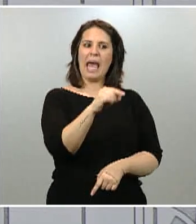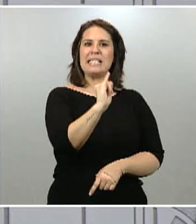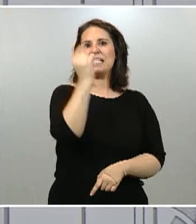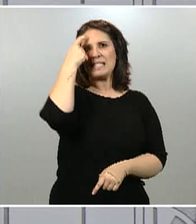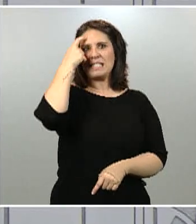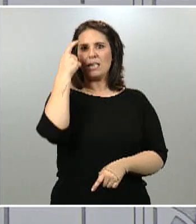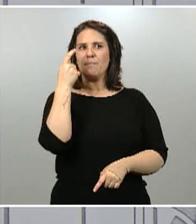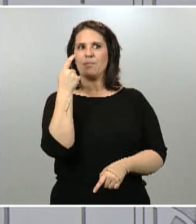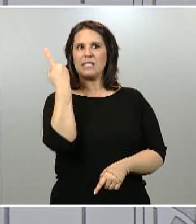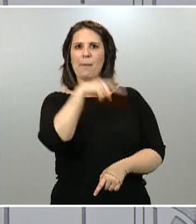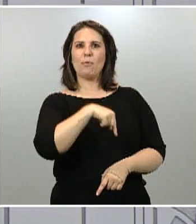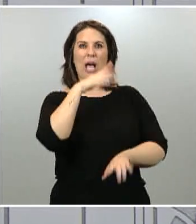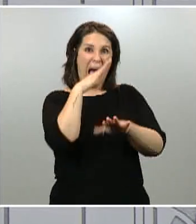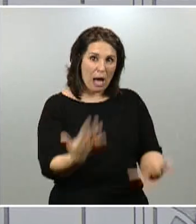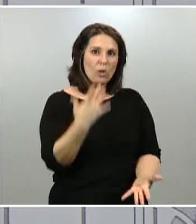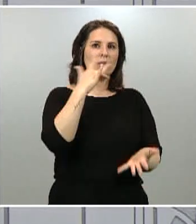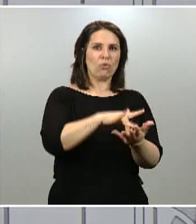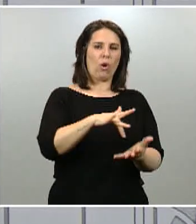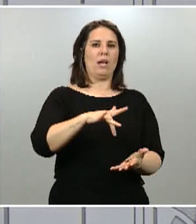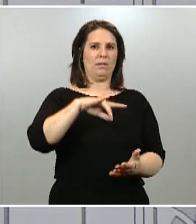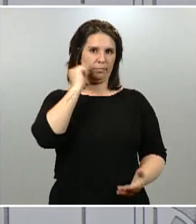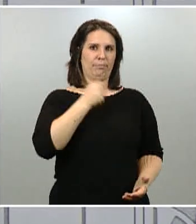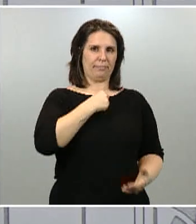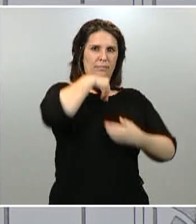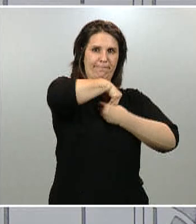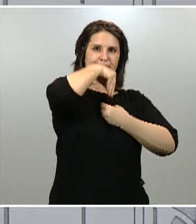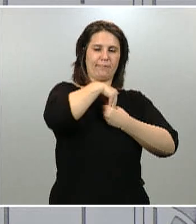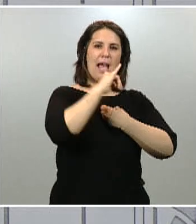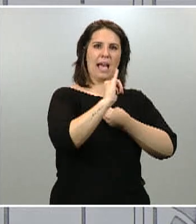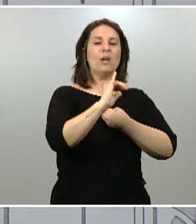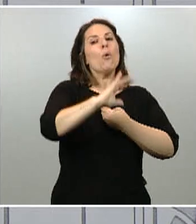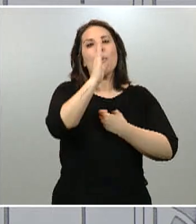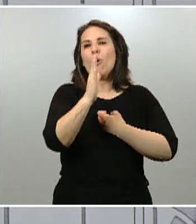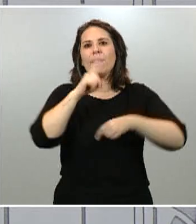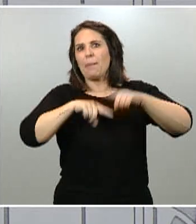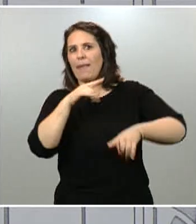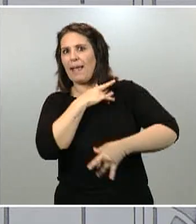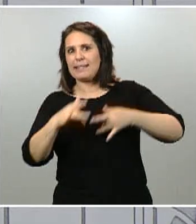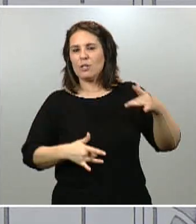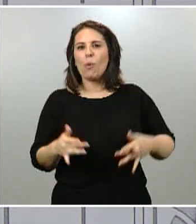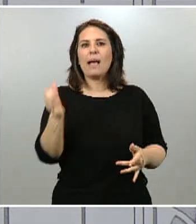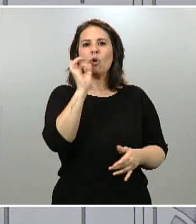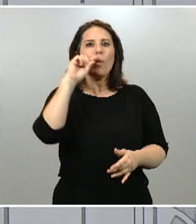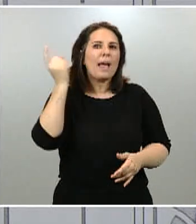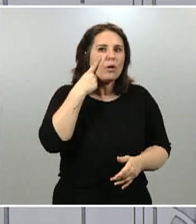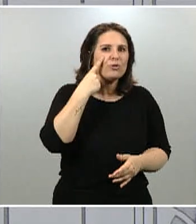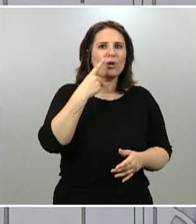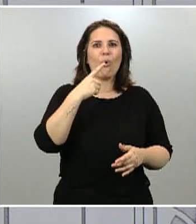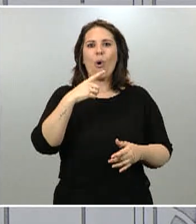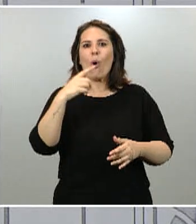tiempo de acuerdo al momento o de inicio de síntomas o de diagnóstico de la enfermedad cuando iniciaron síntomas